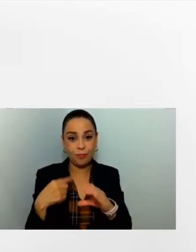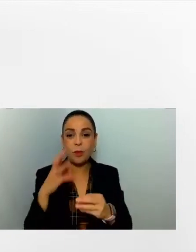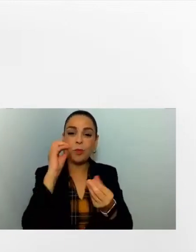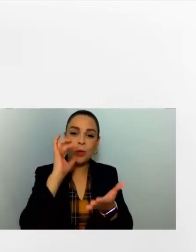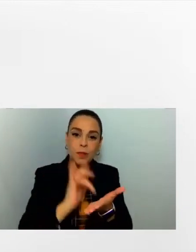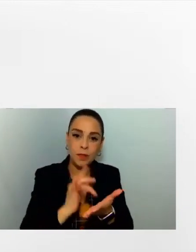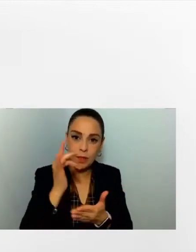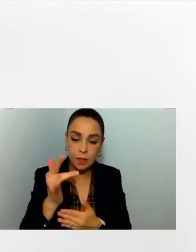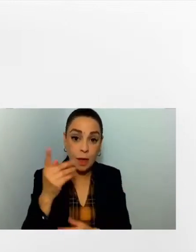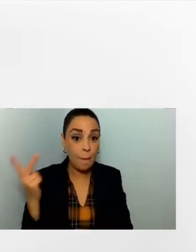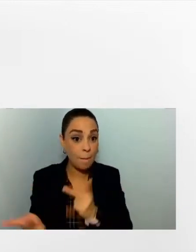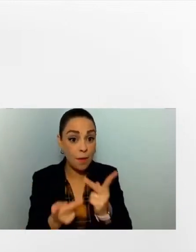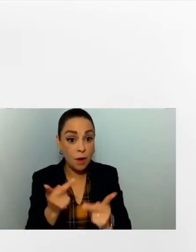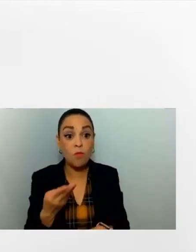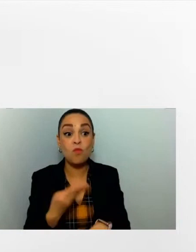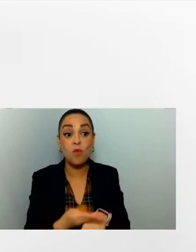específicas.